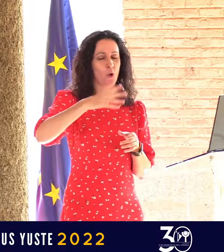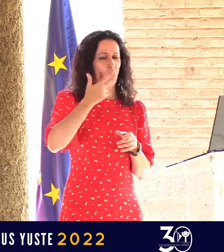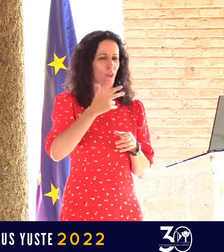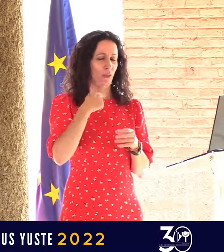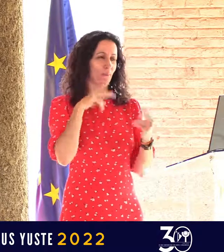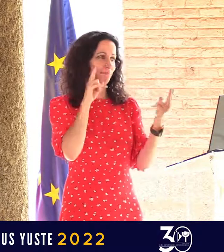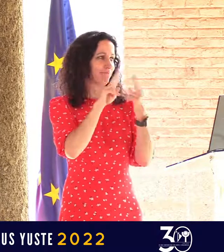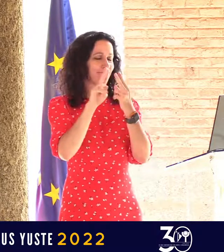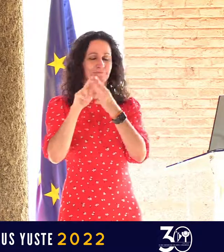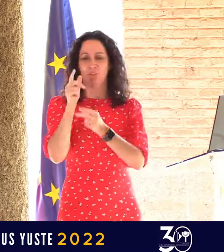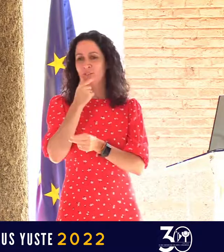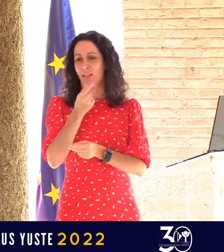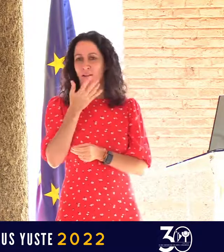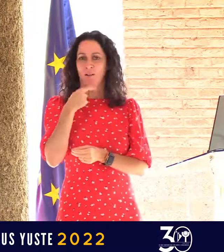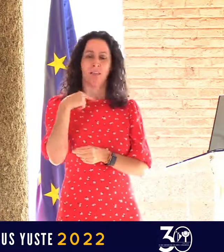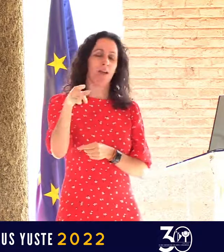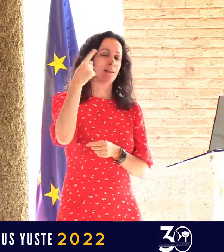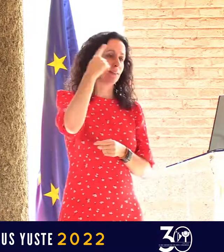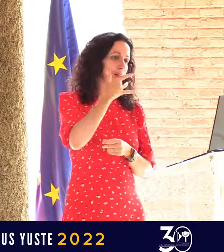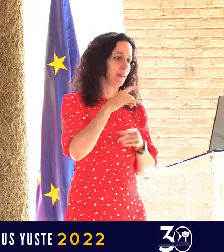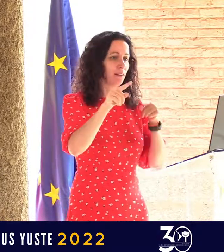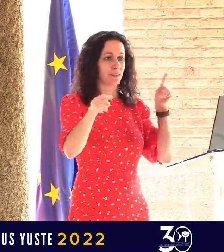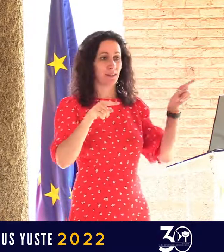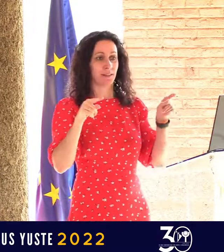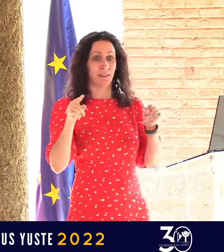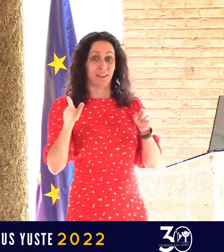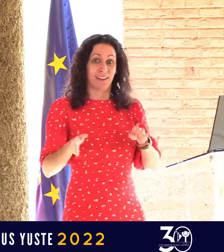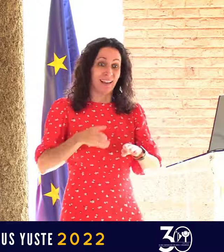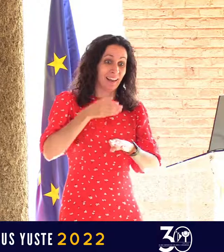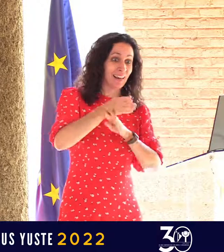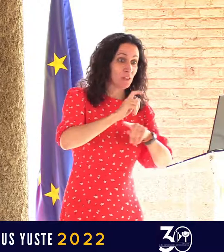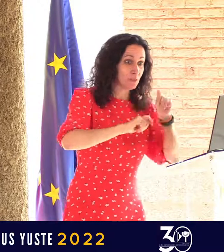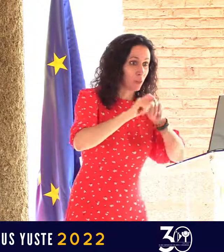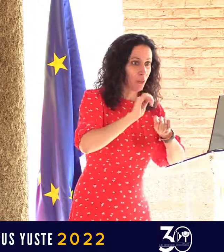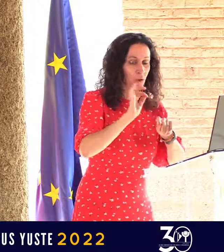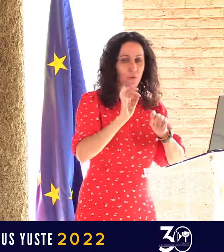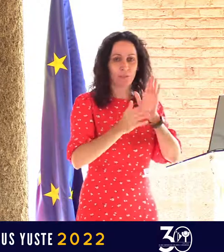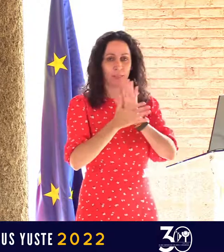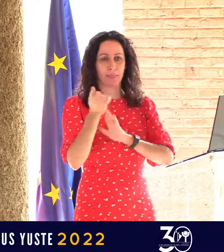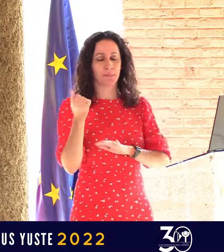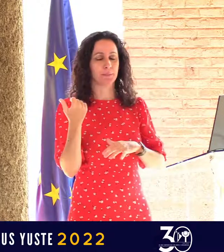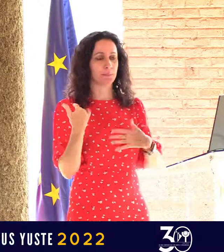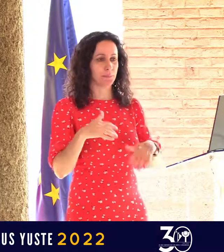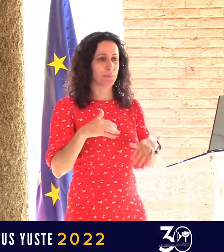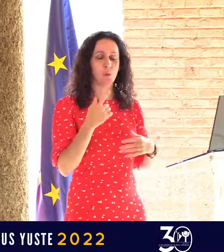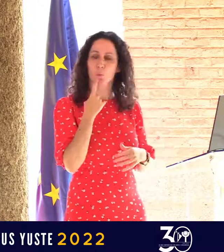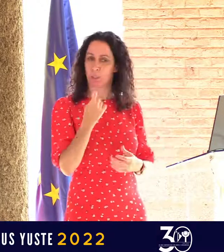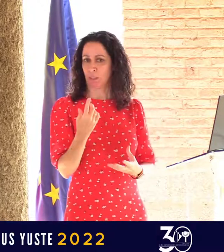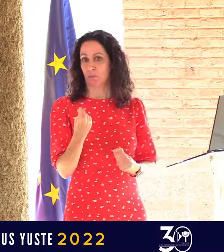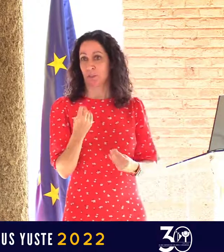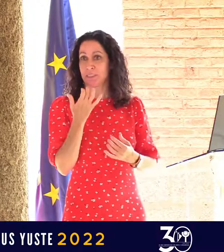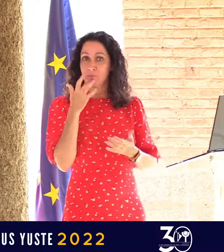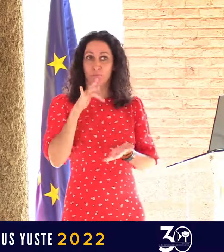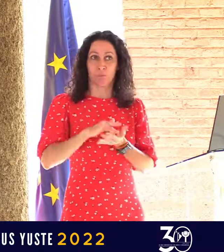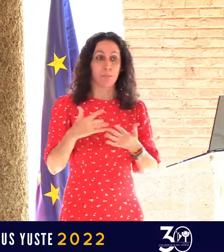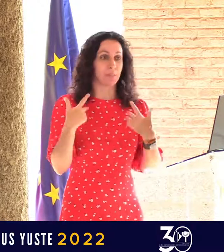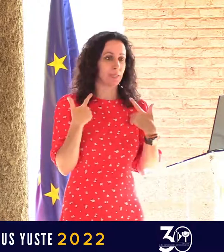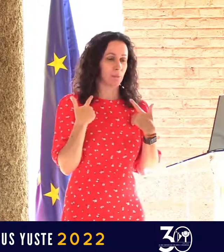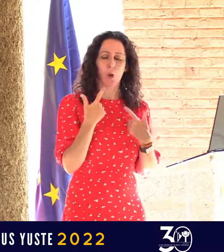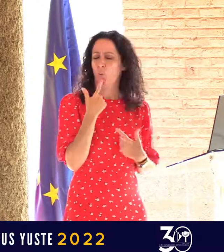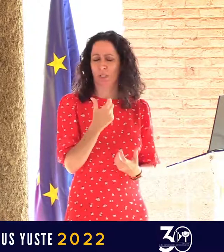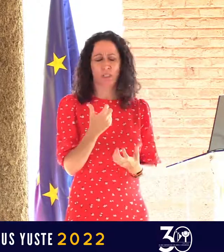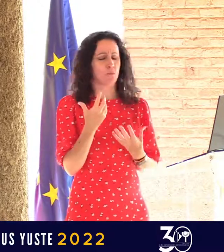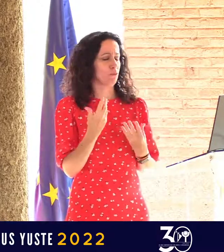también que que que también ha sufrido bastante esta lacra Eh muchas veces eh que cuesta que vayan a